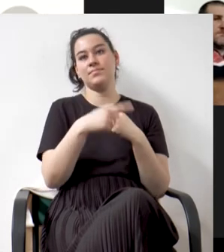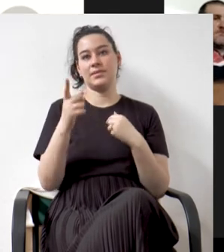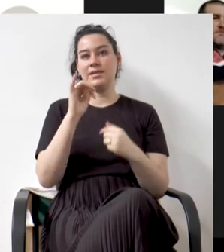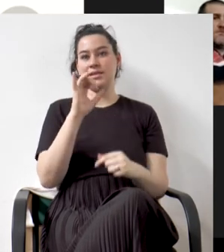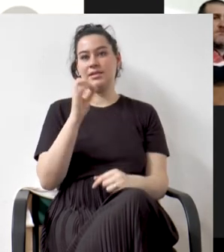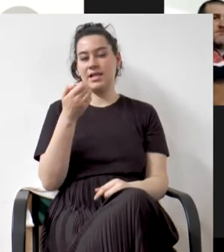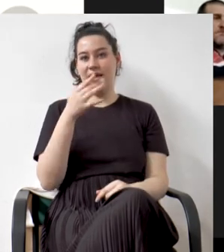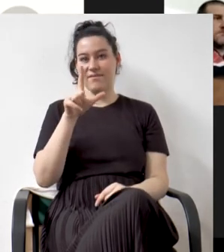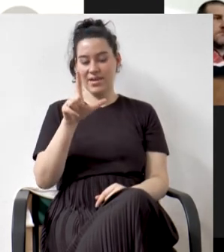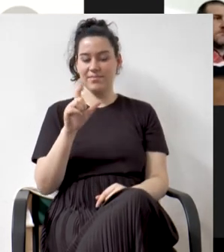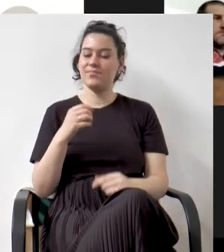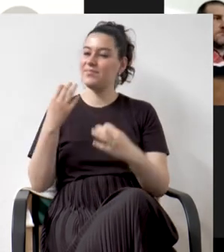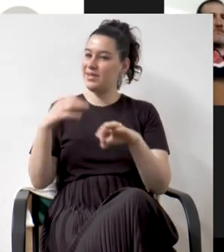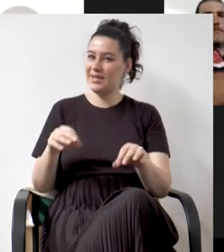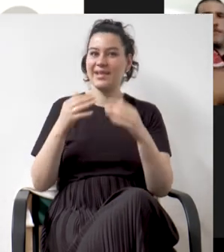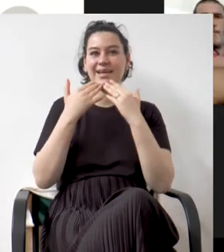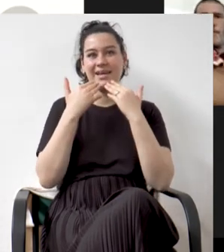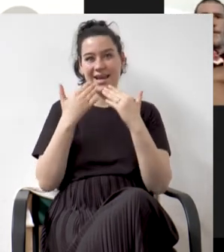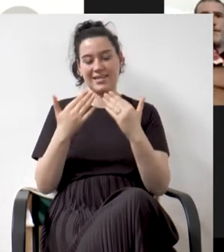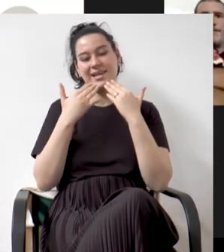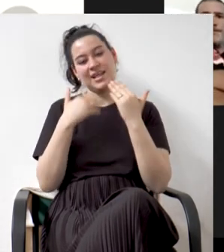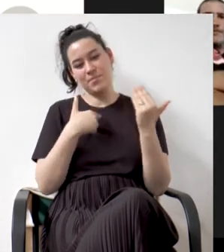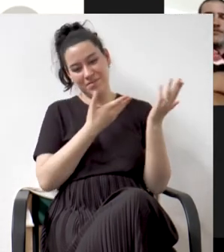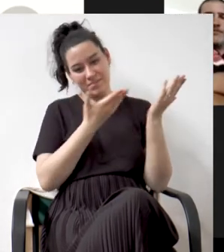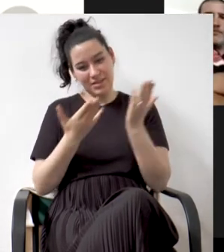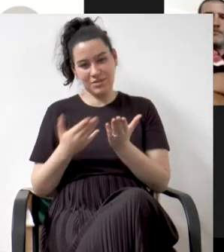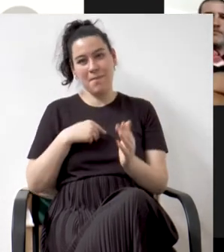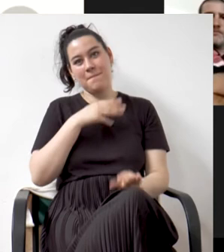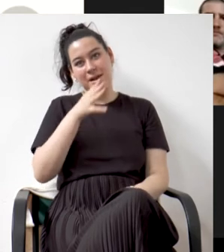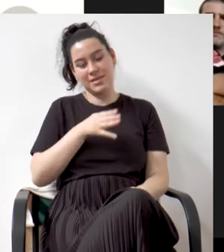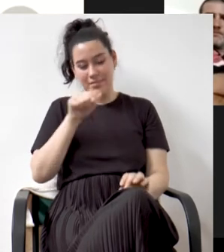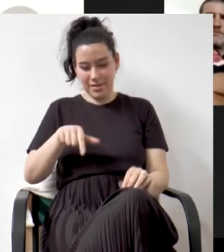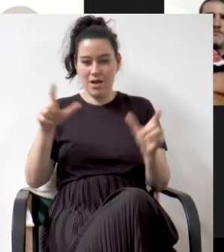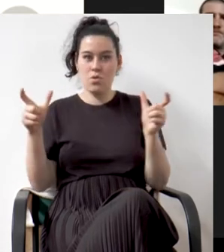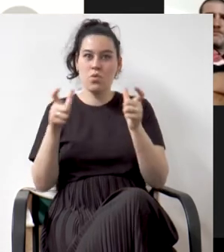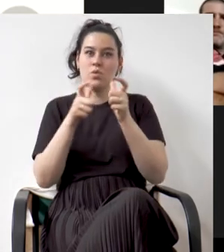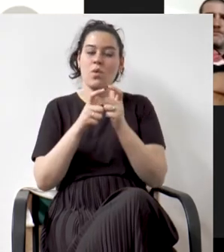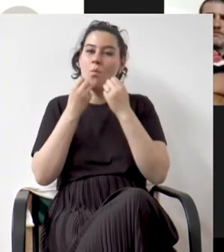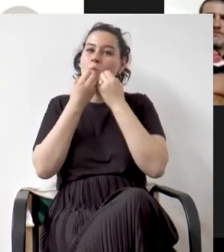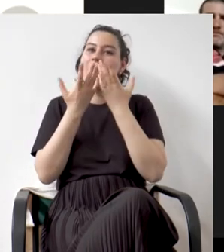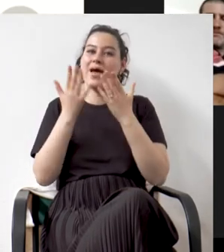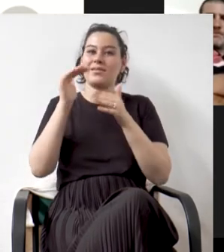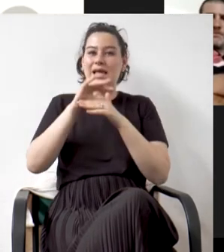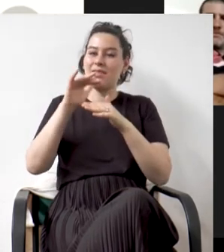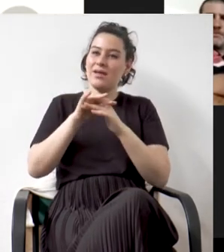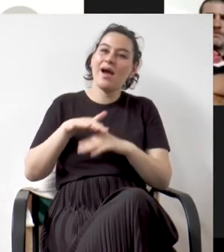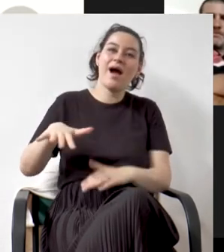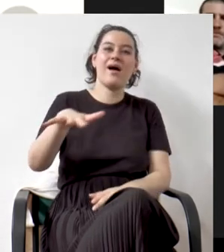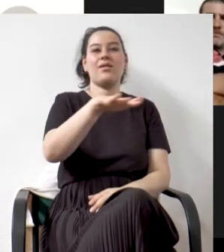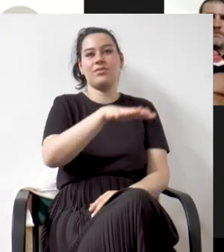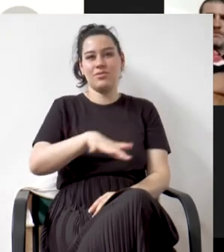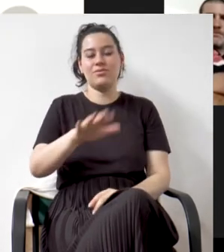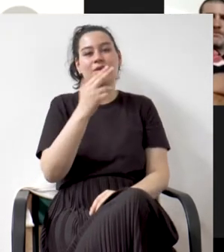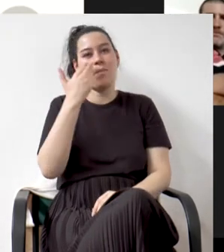Bien, gracias. Gracias por la invitación a participar en esta reunión. Buenas tardes a todos. Yo tengo un problema de